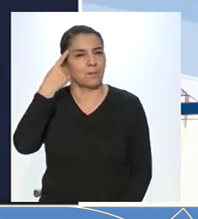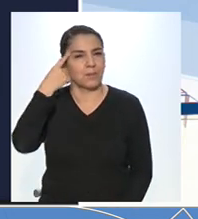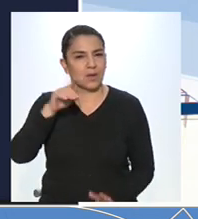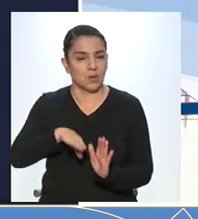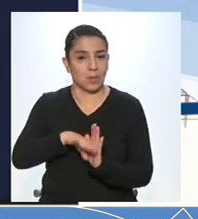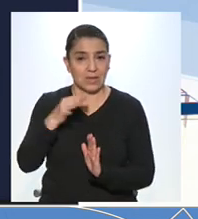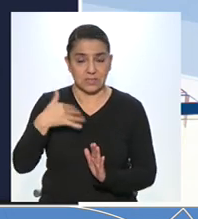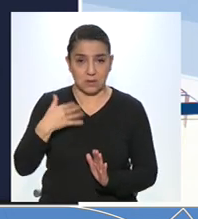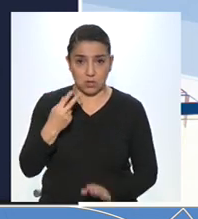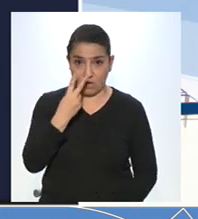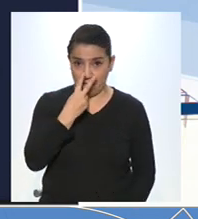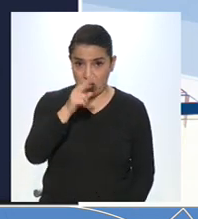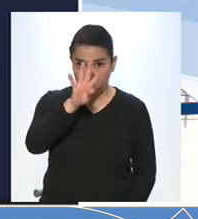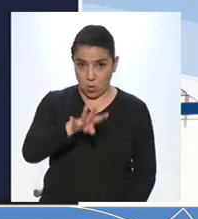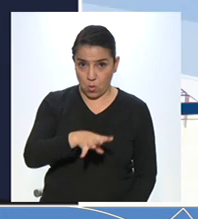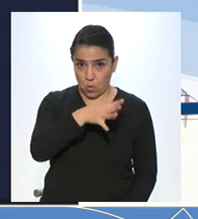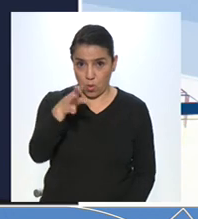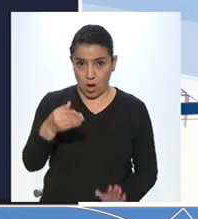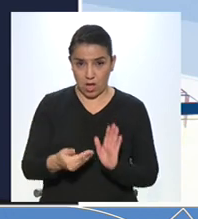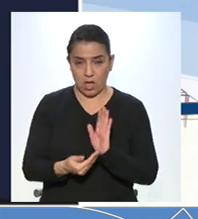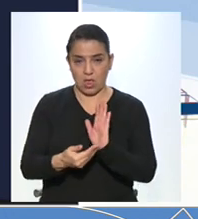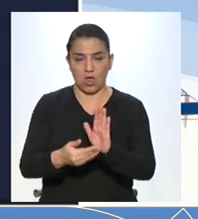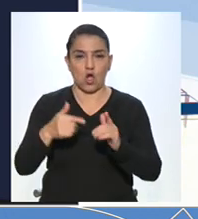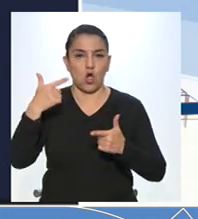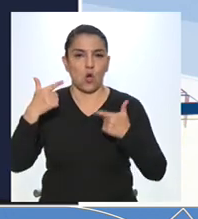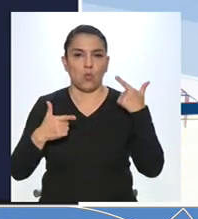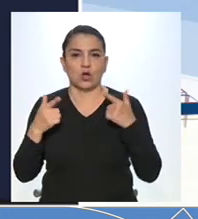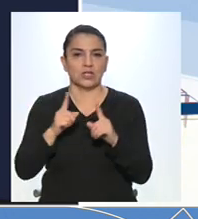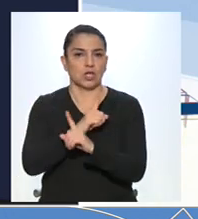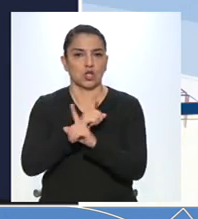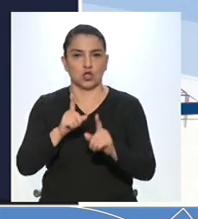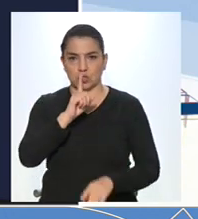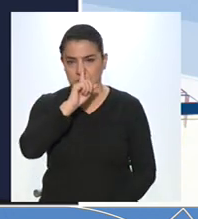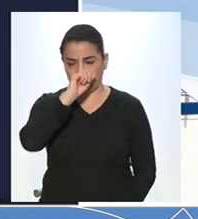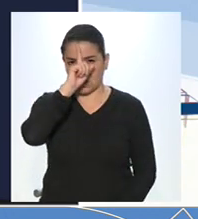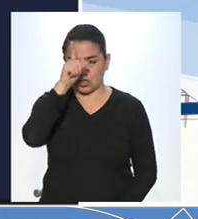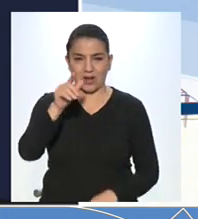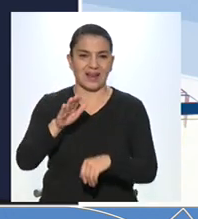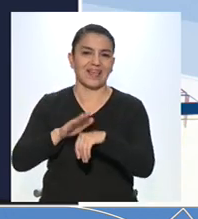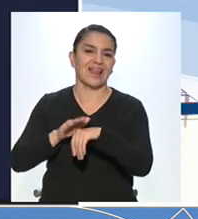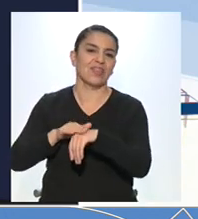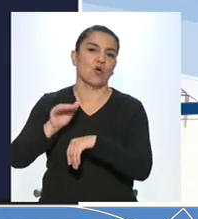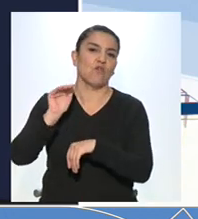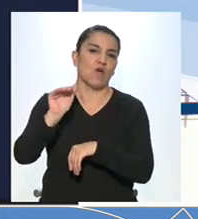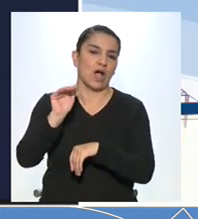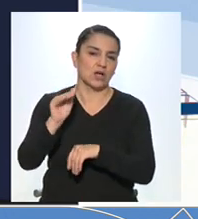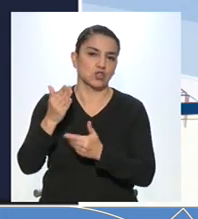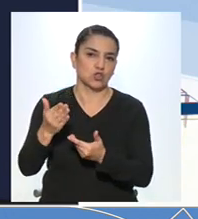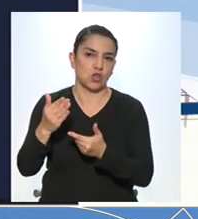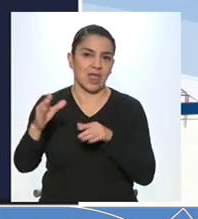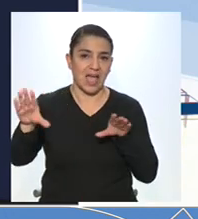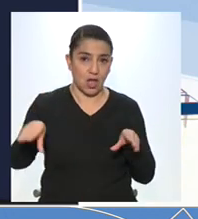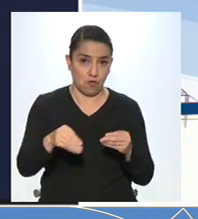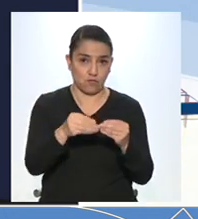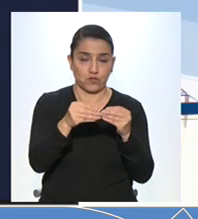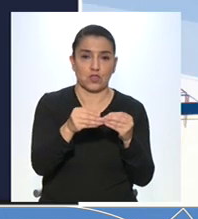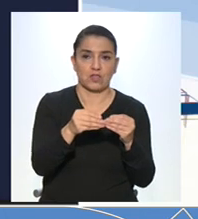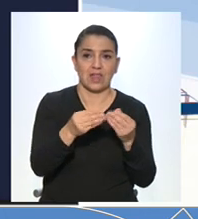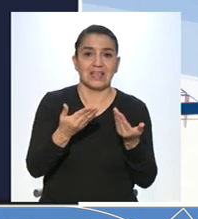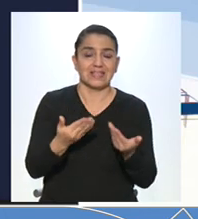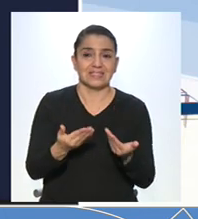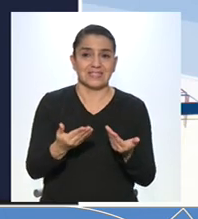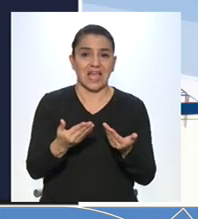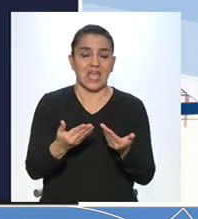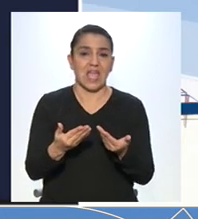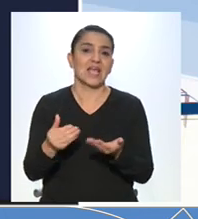como se puede observar en este cuadro, fueron las políticas no convencionales del crédito, donde sabemos que se combinó la liquidez que aportó el